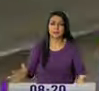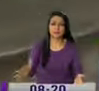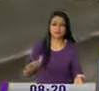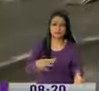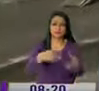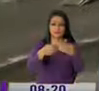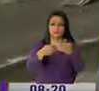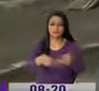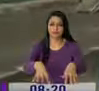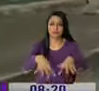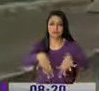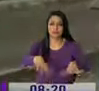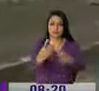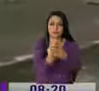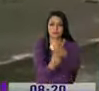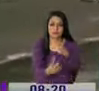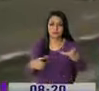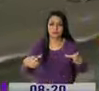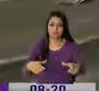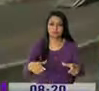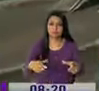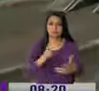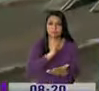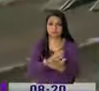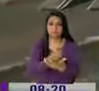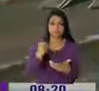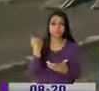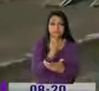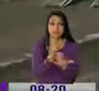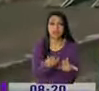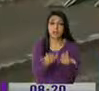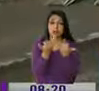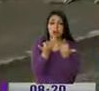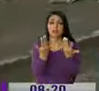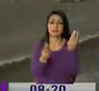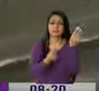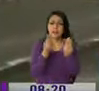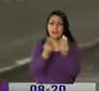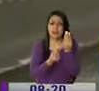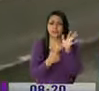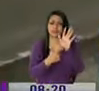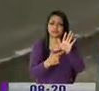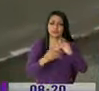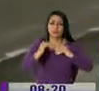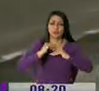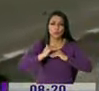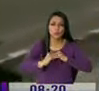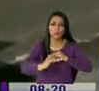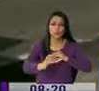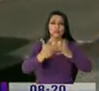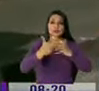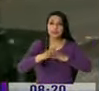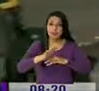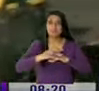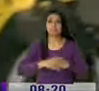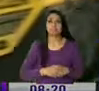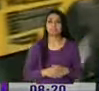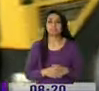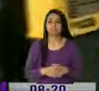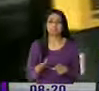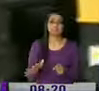falla estructural que tuvo el colector. Nosotros del día de hoy ya vamos a proceder a colocar la carpeta asfáltica. Vamos a colocar un